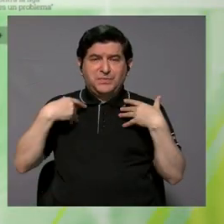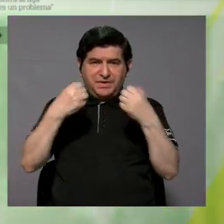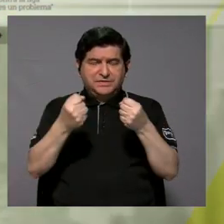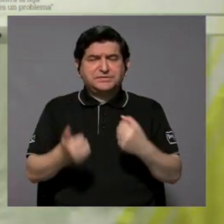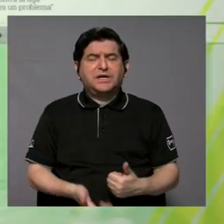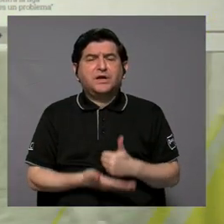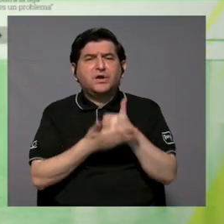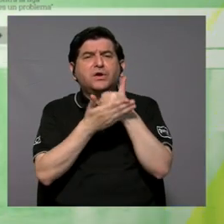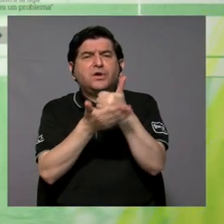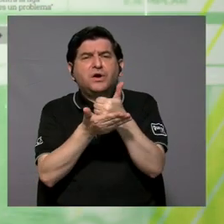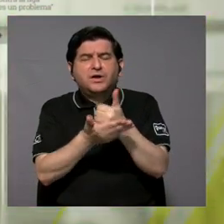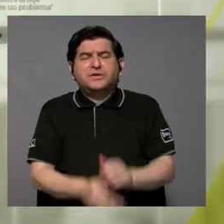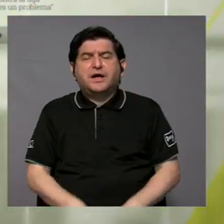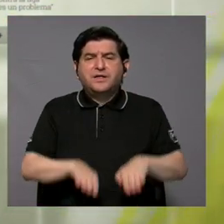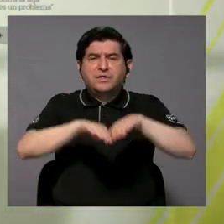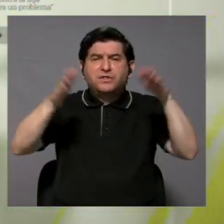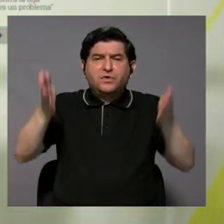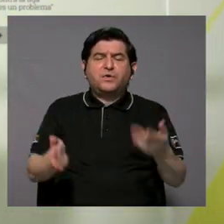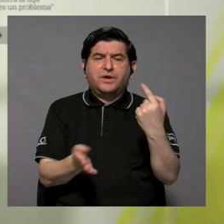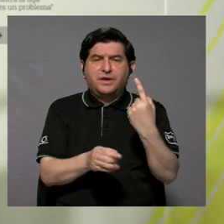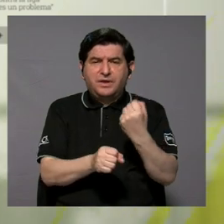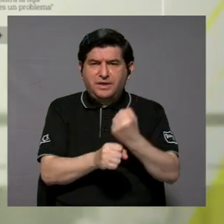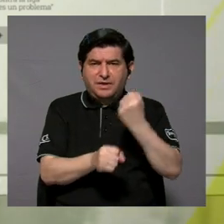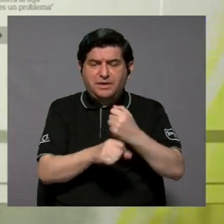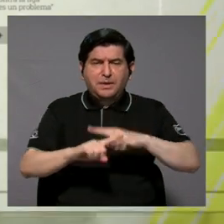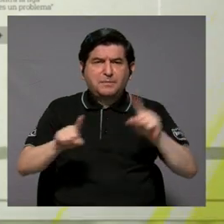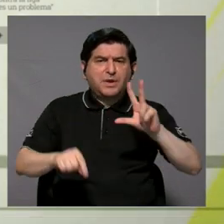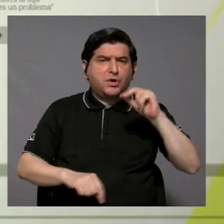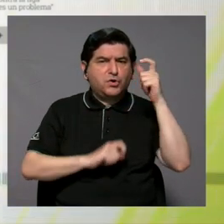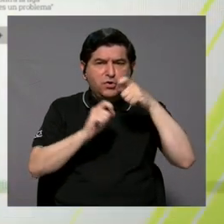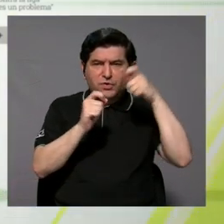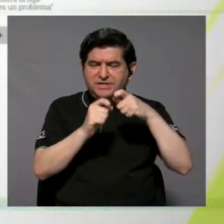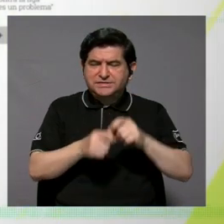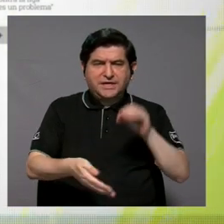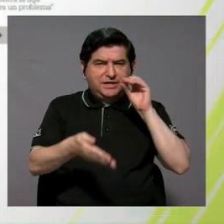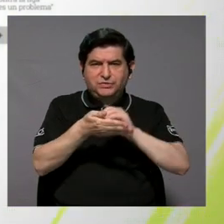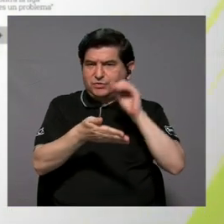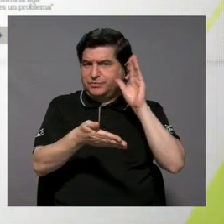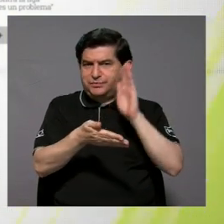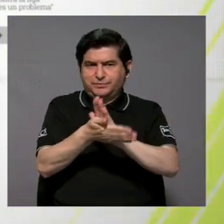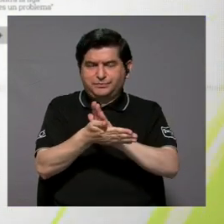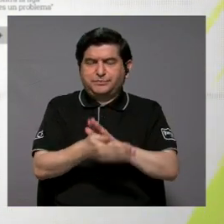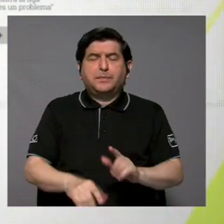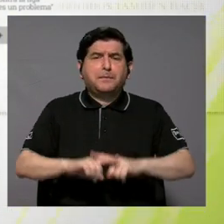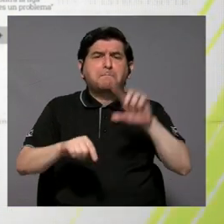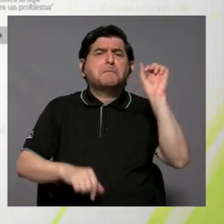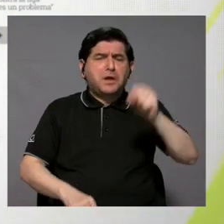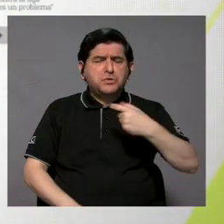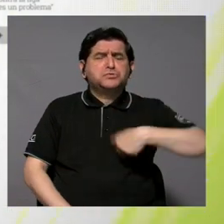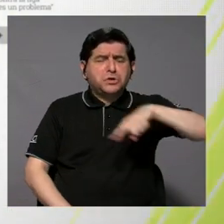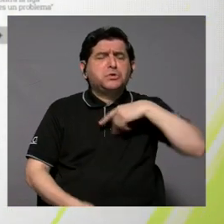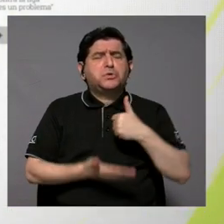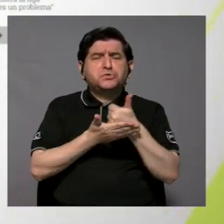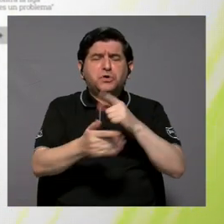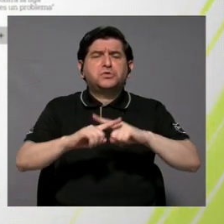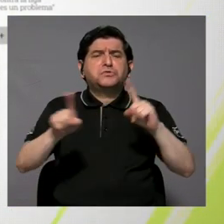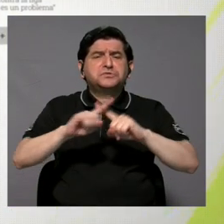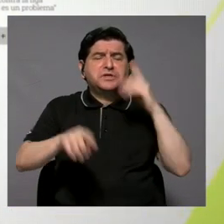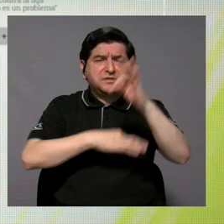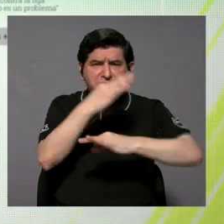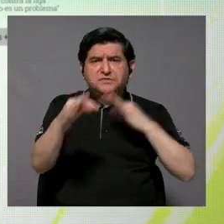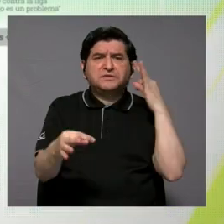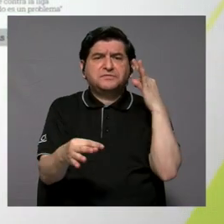se ha colaborado en algunas mesas de trabajo, pero no en temas específicos del etiquetado nutricional. Pero sí hemos estado colaborando en otro